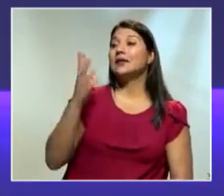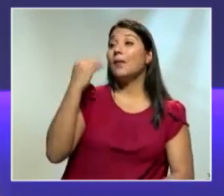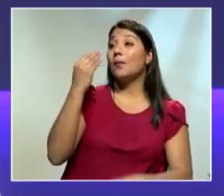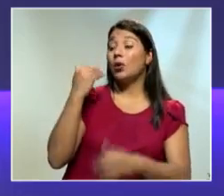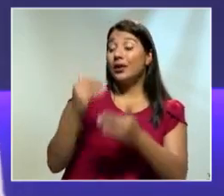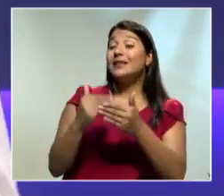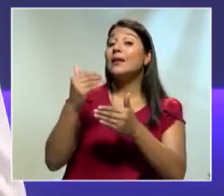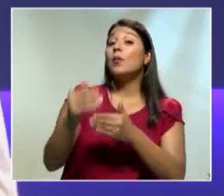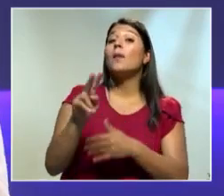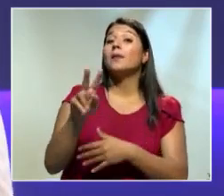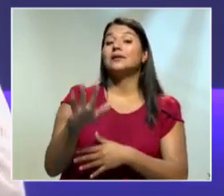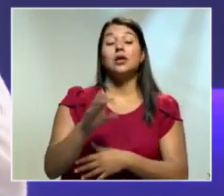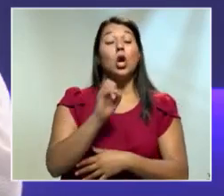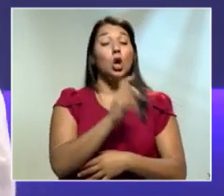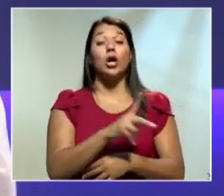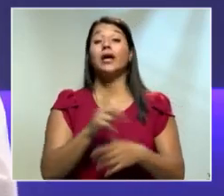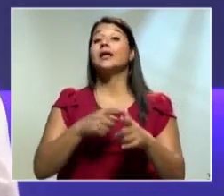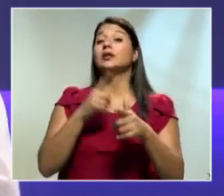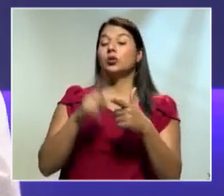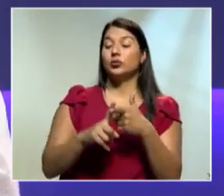25. Okay. Entonces,